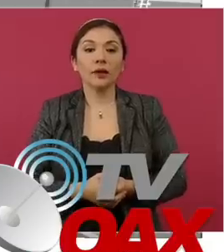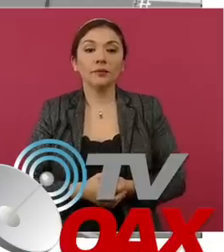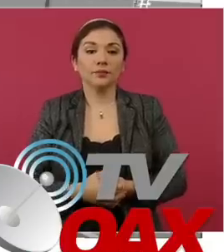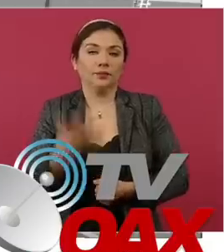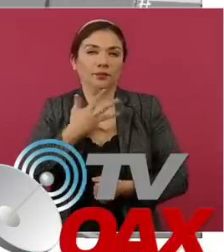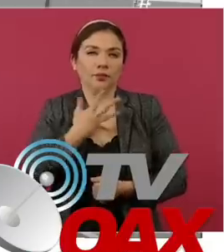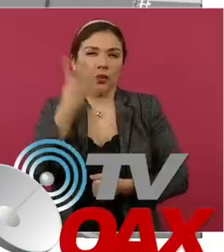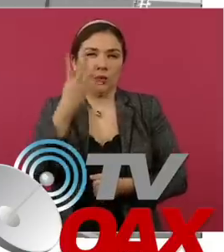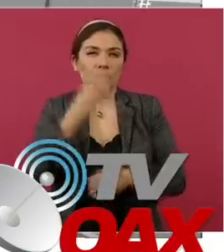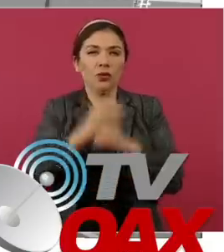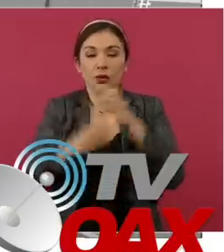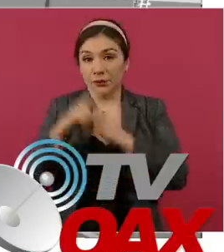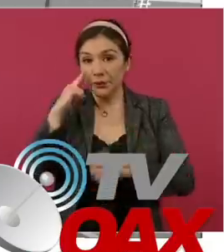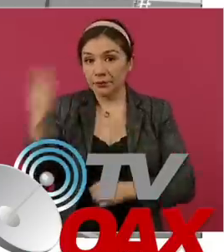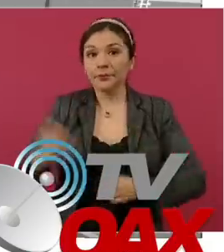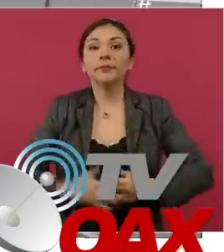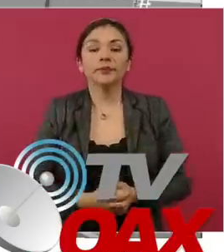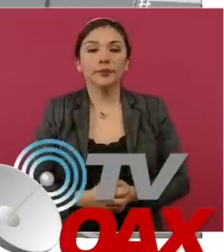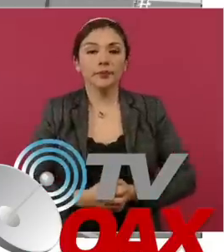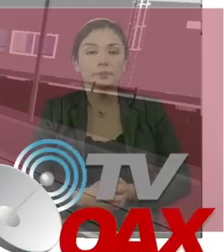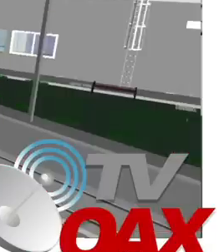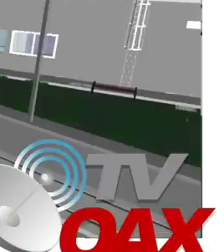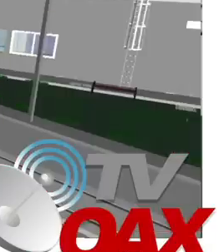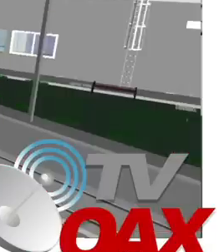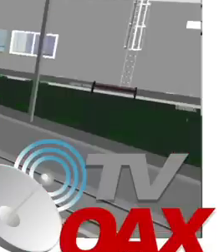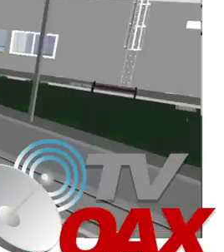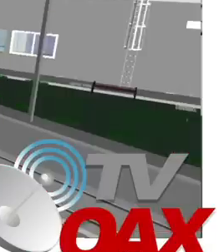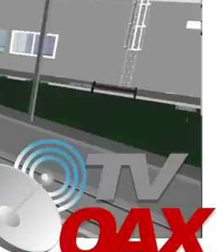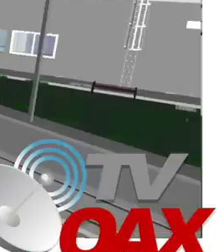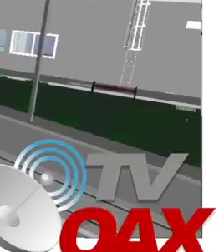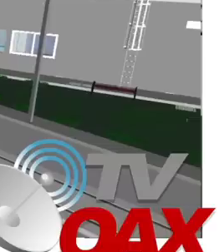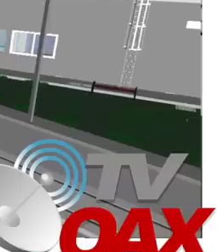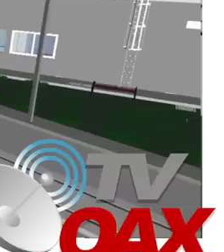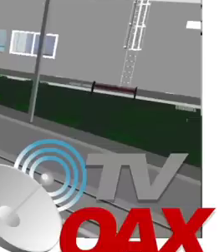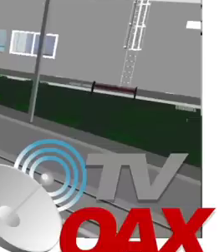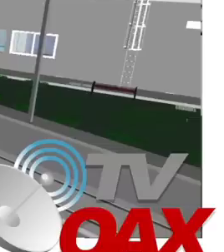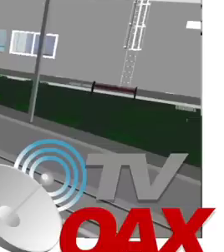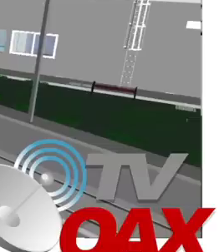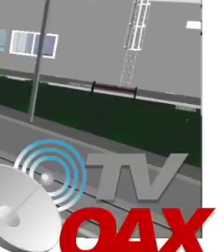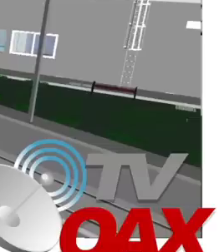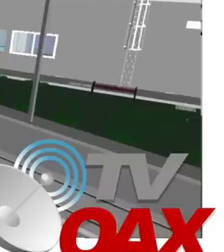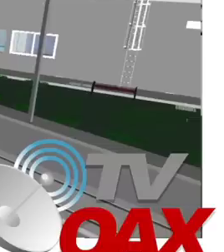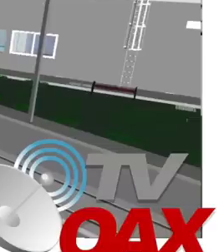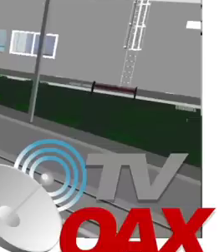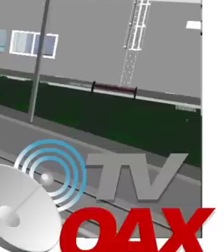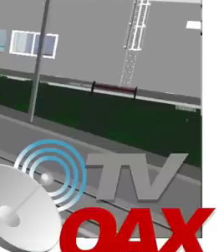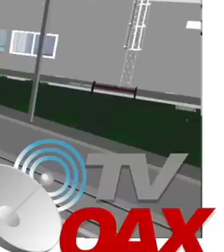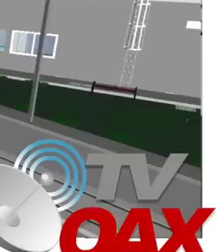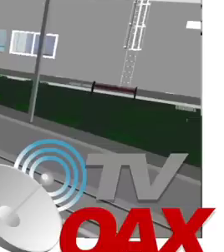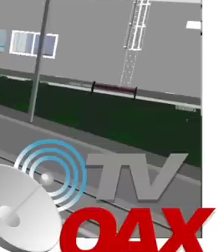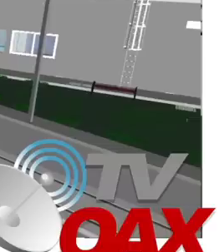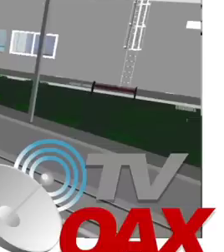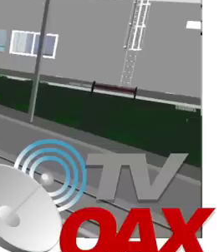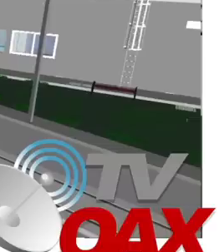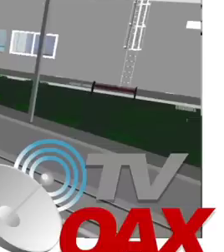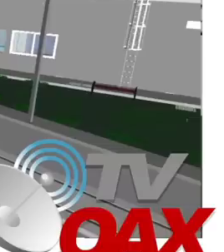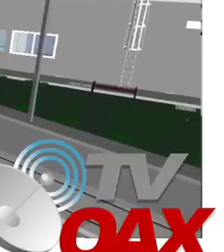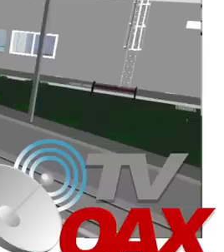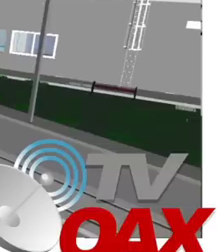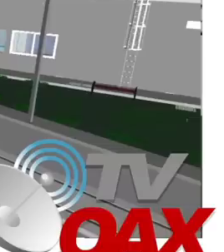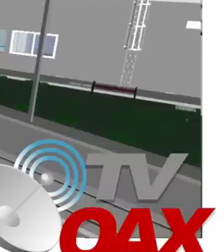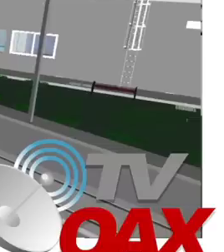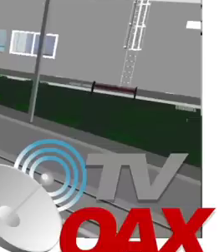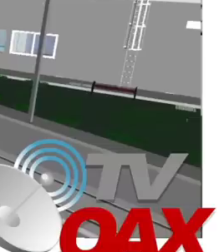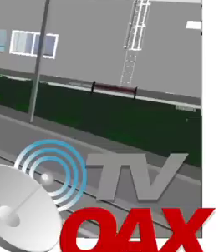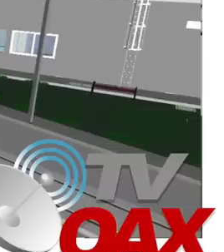Cuatro cosas muy importantes: todo lo que son los talleres, todo lo que son las cocheras, todo lo que son los cuartos técnicos que están